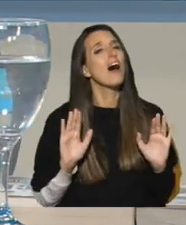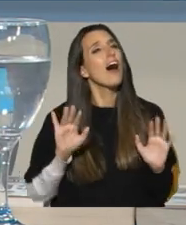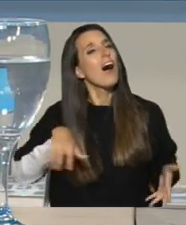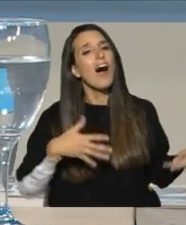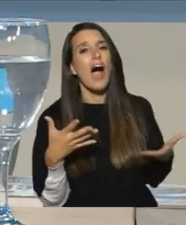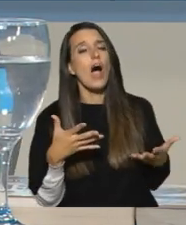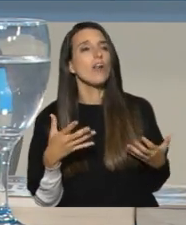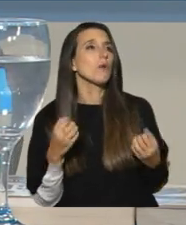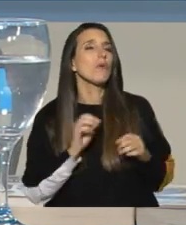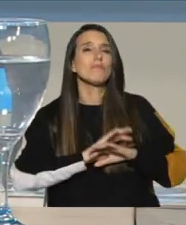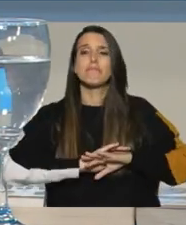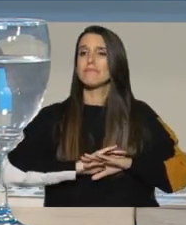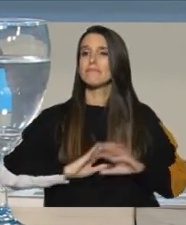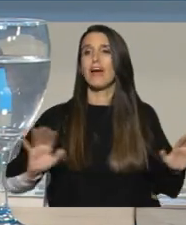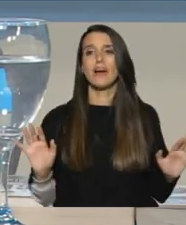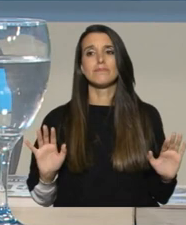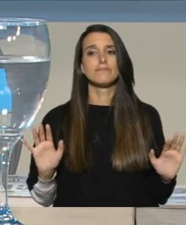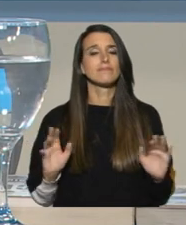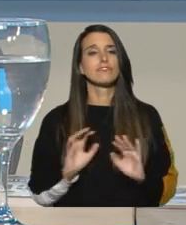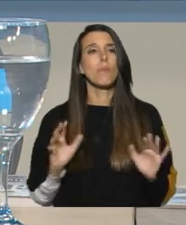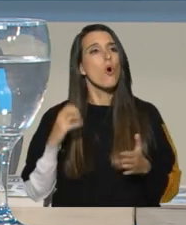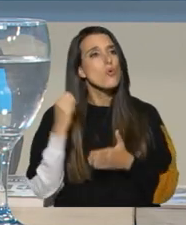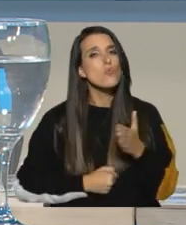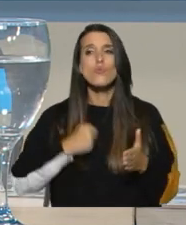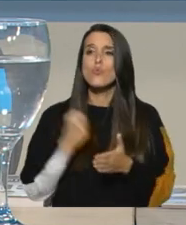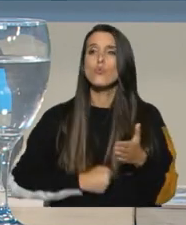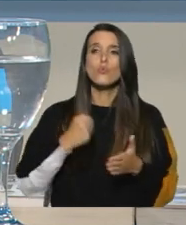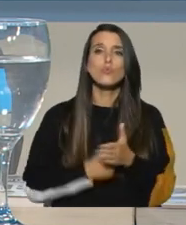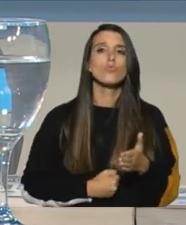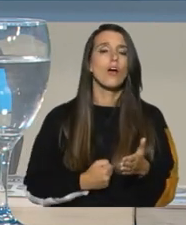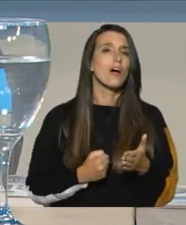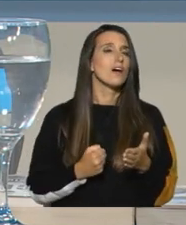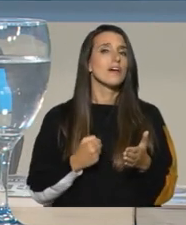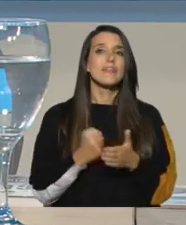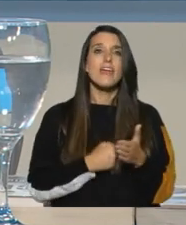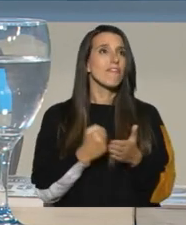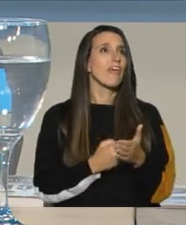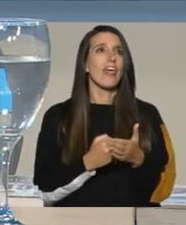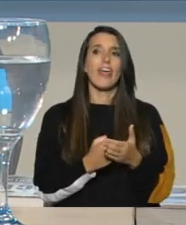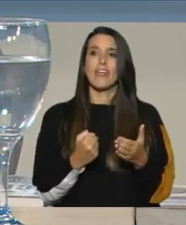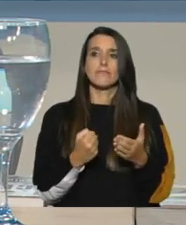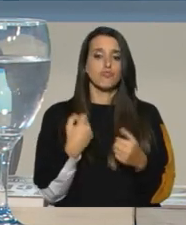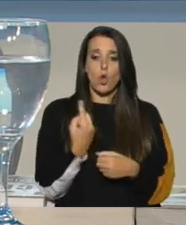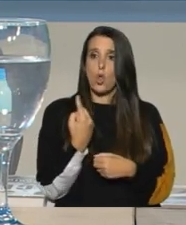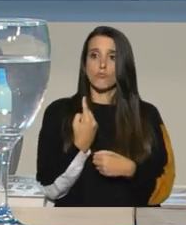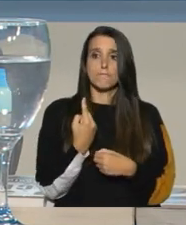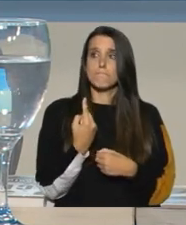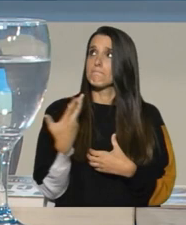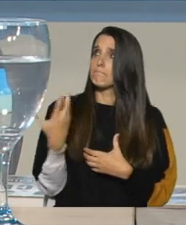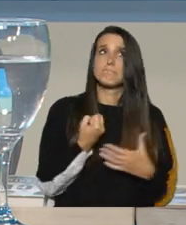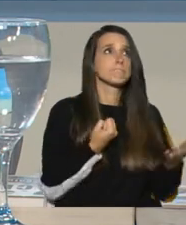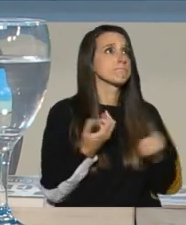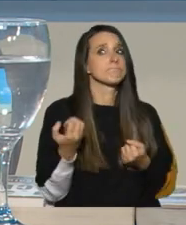es de resignación a que esta es una lucha que tenemos y debemos brindar solos, pero